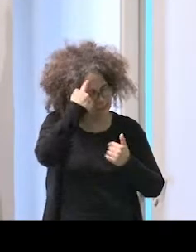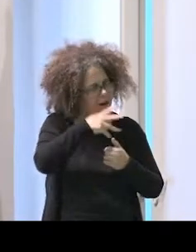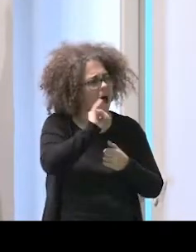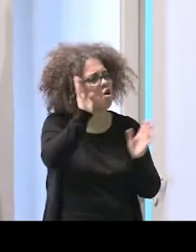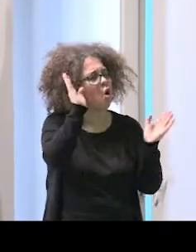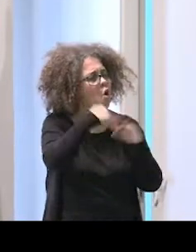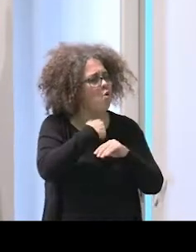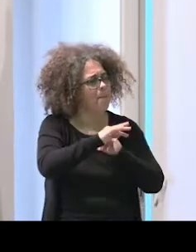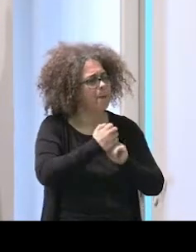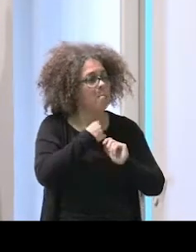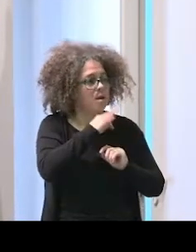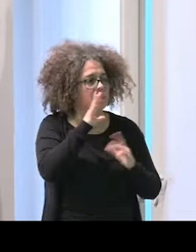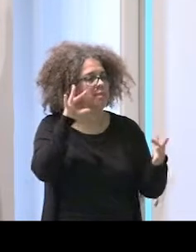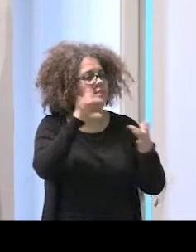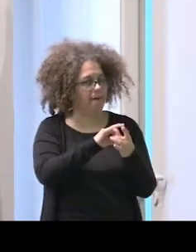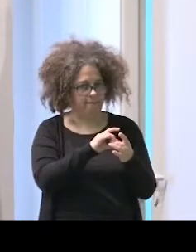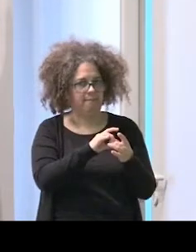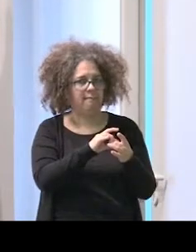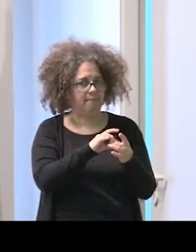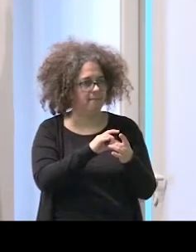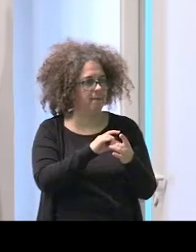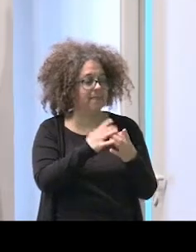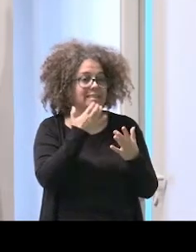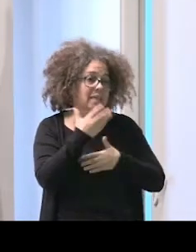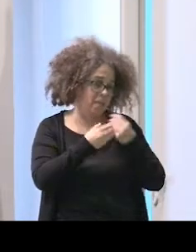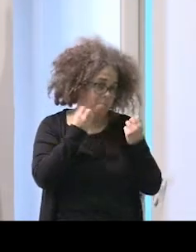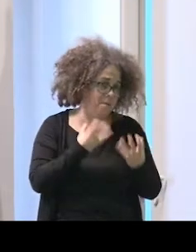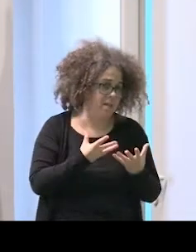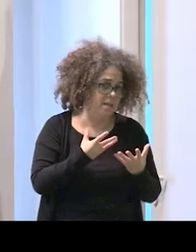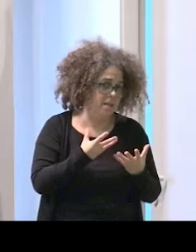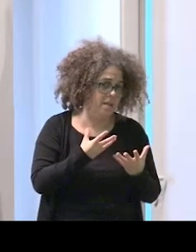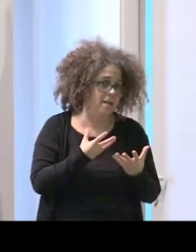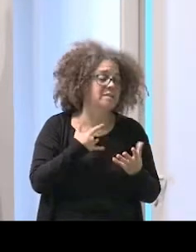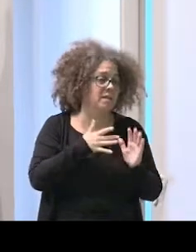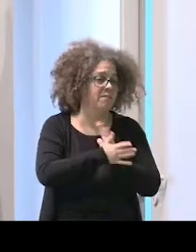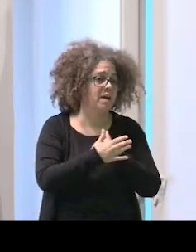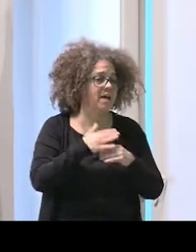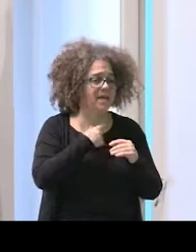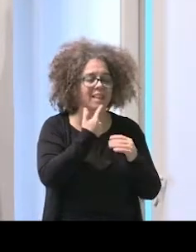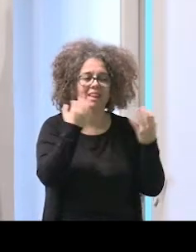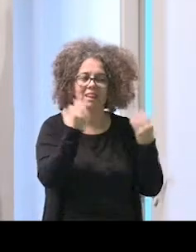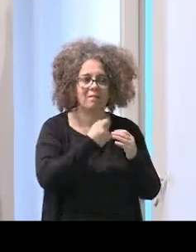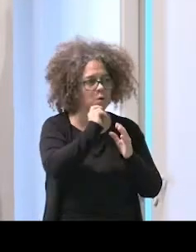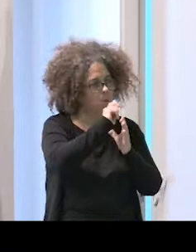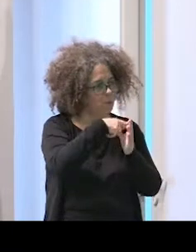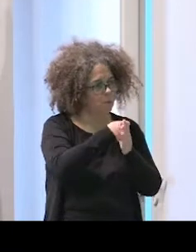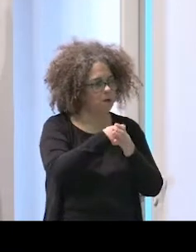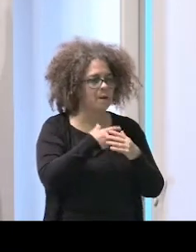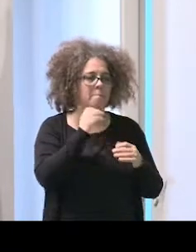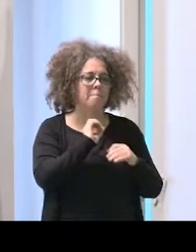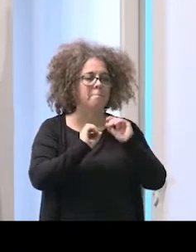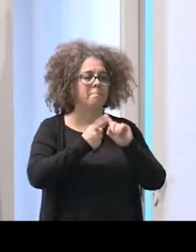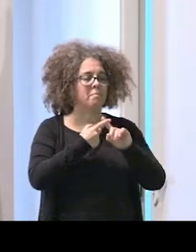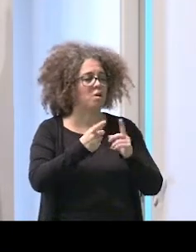tiene una muy buena sensibilidad y especificidad, siempre que hagas las cosas bien, y que hacer las cosas bien es tomar la muestra por lo menos una hora después de la